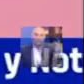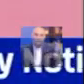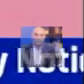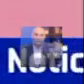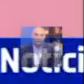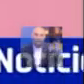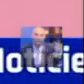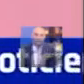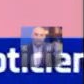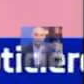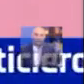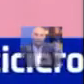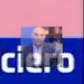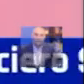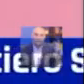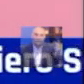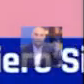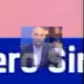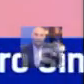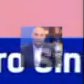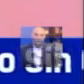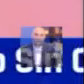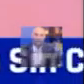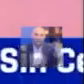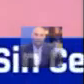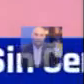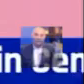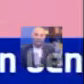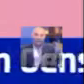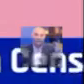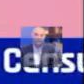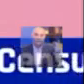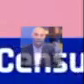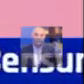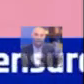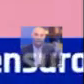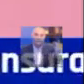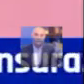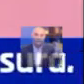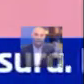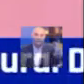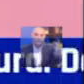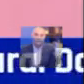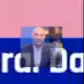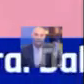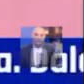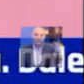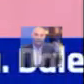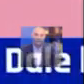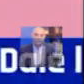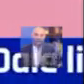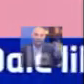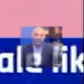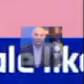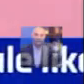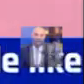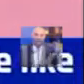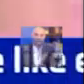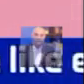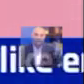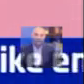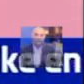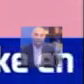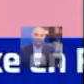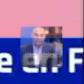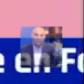vengas con tus tonterías. En efecto, el periodismo de estos personajes es selectivo. ¿Por qué? Porque no está en los intereses de lo que la